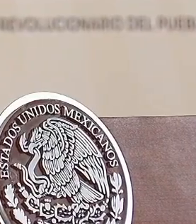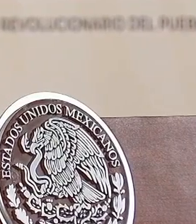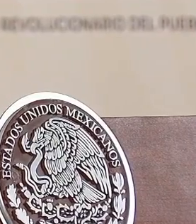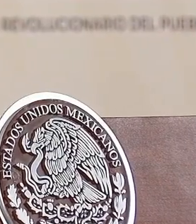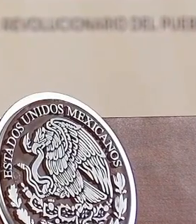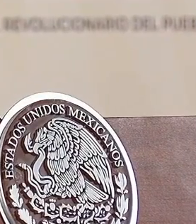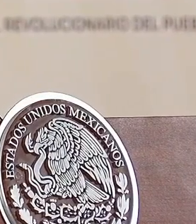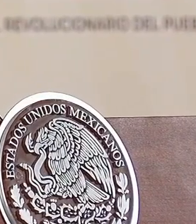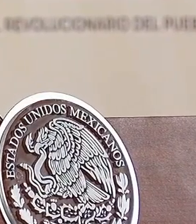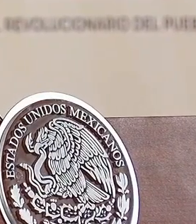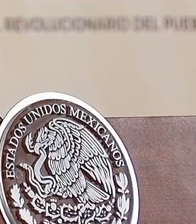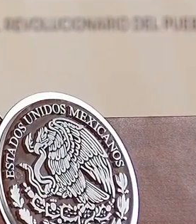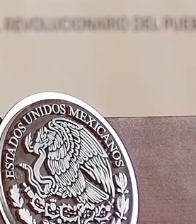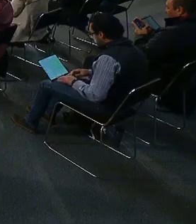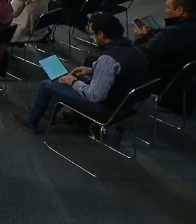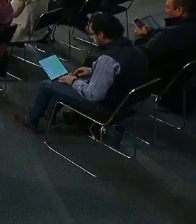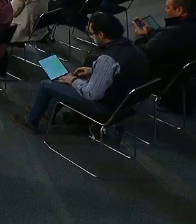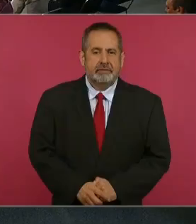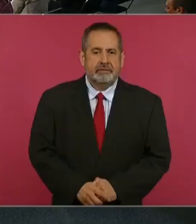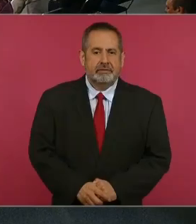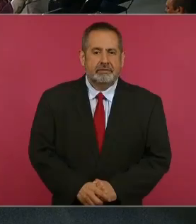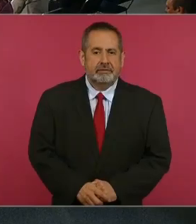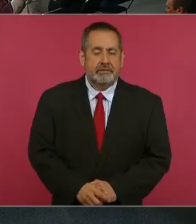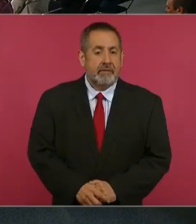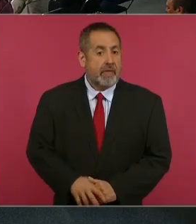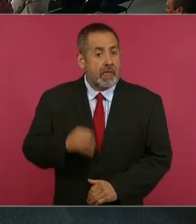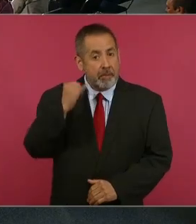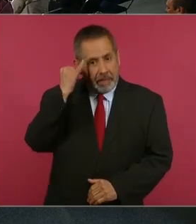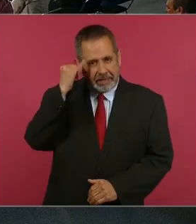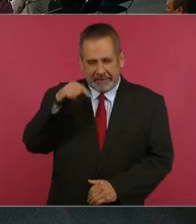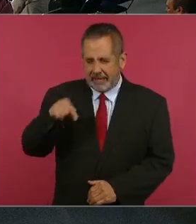México, la llamada Nueva España,